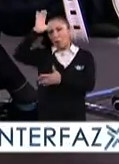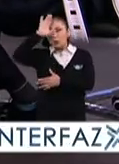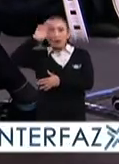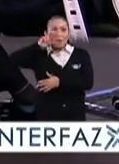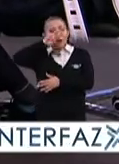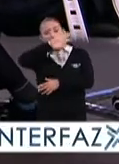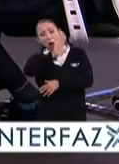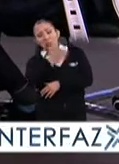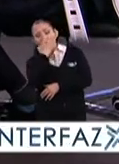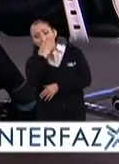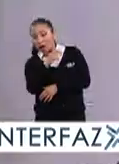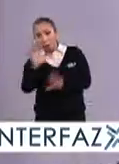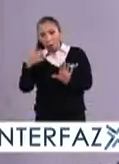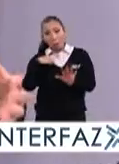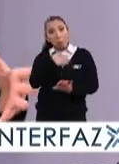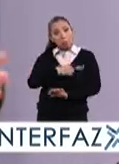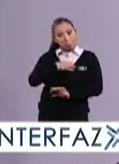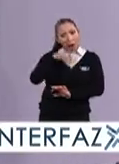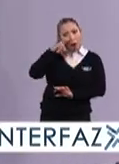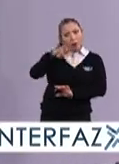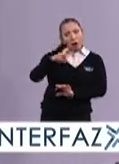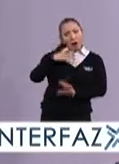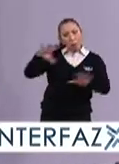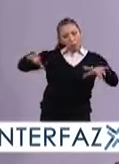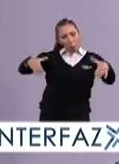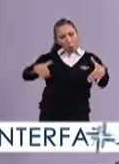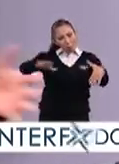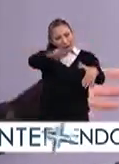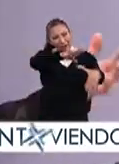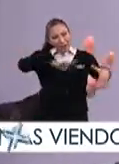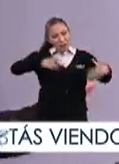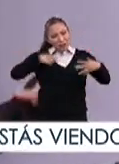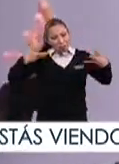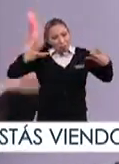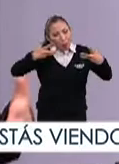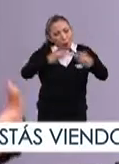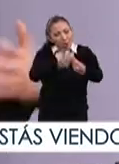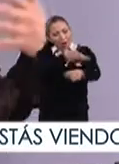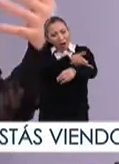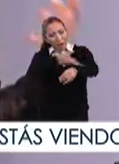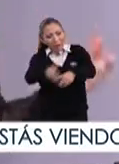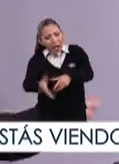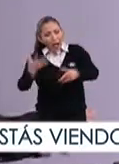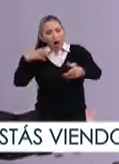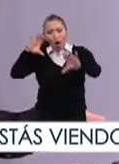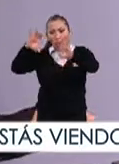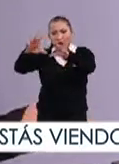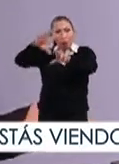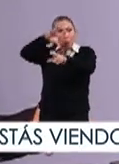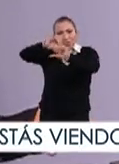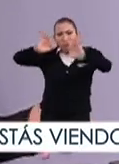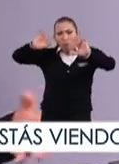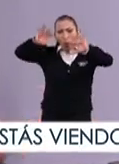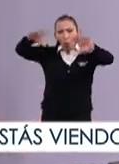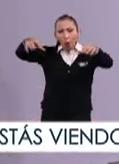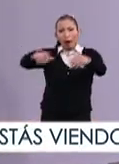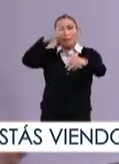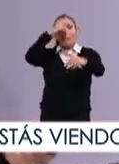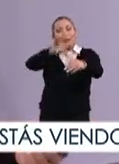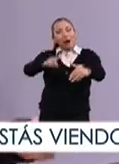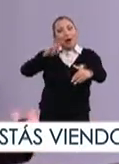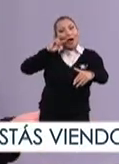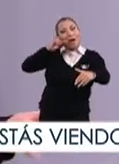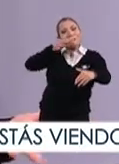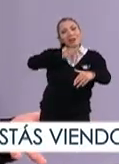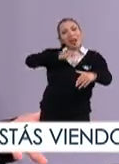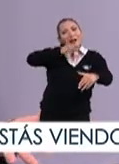culturas ven a la muerte, que además es algo muy comunal, ¿no? La gente se junta en familia, comunidades enteras para poder pues tener